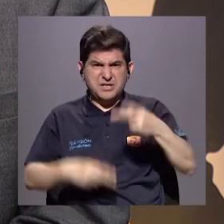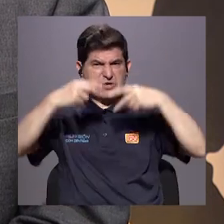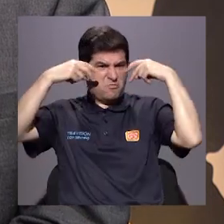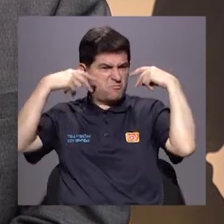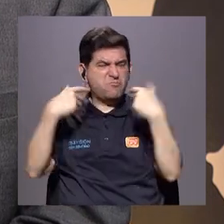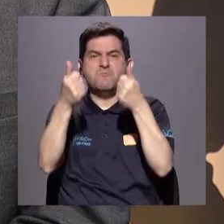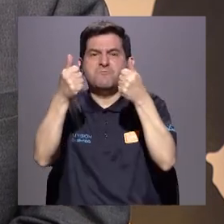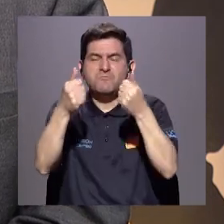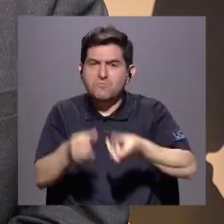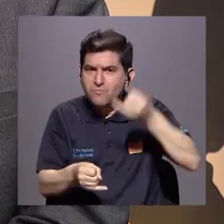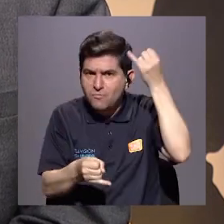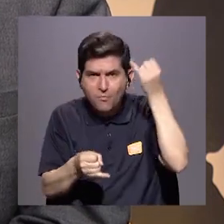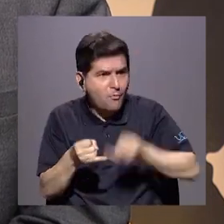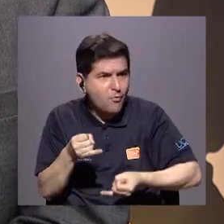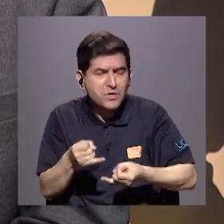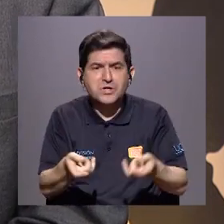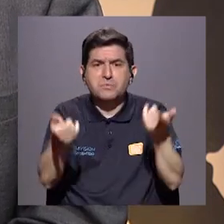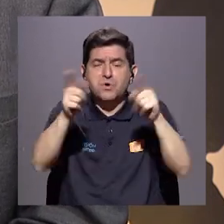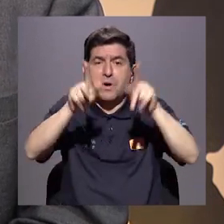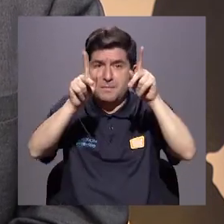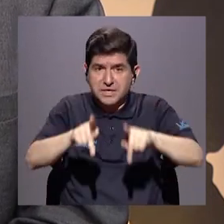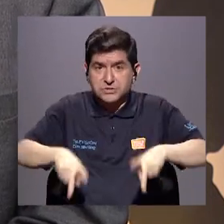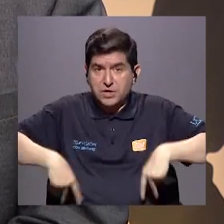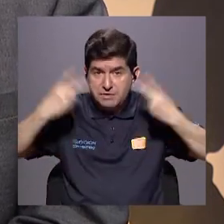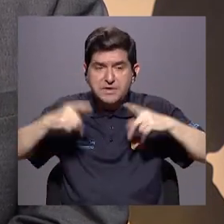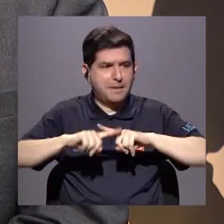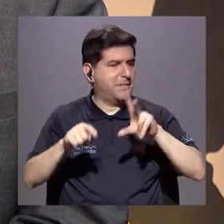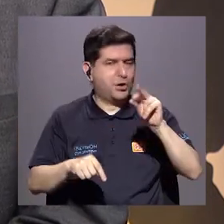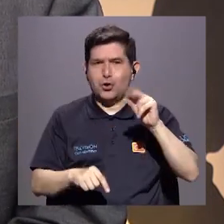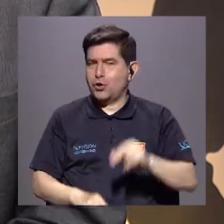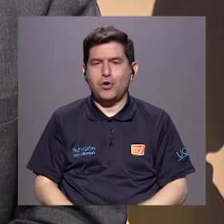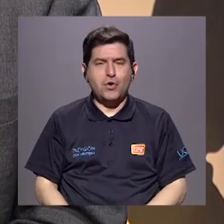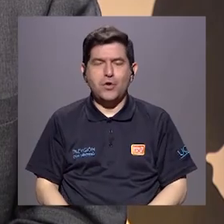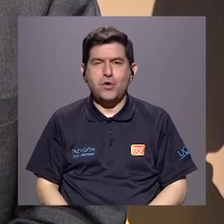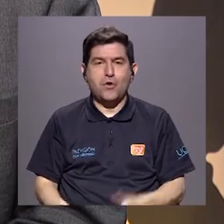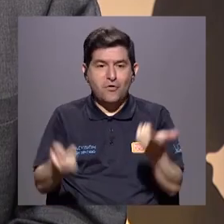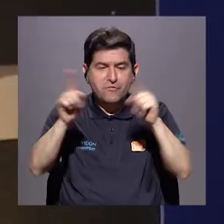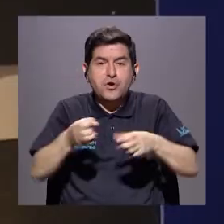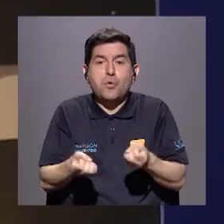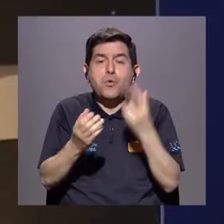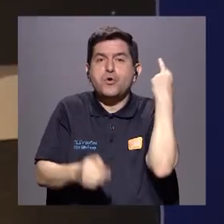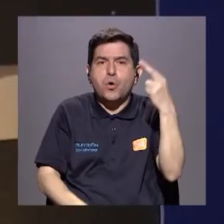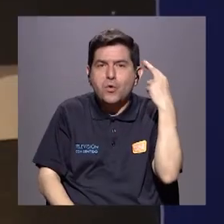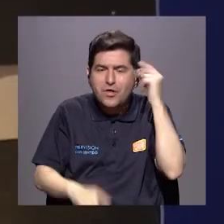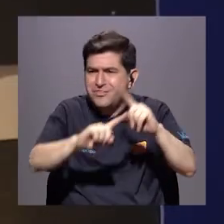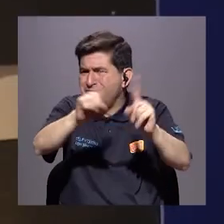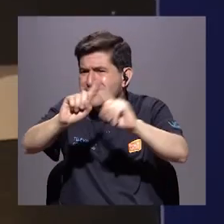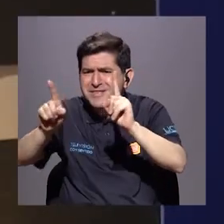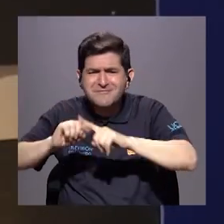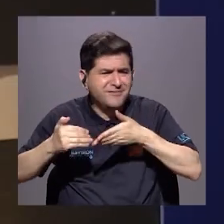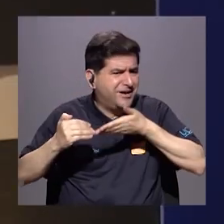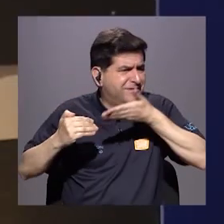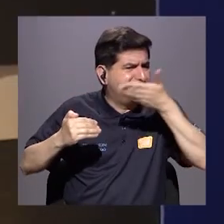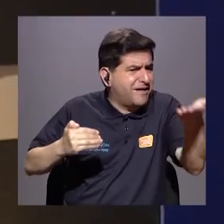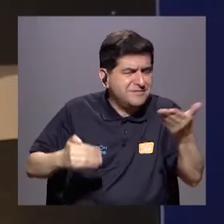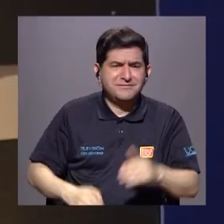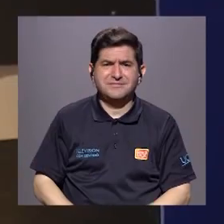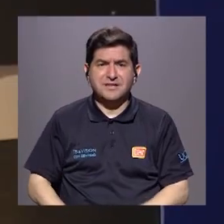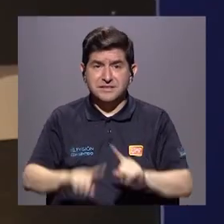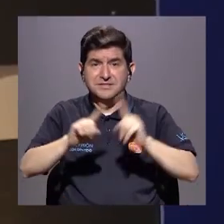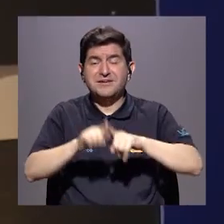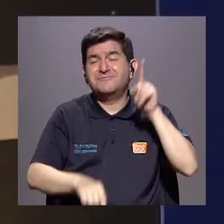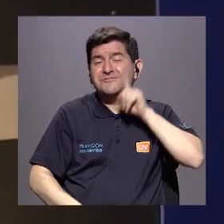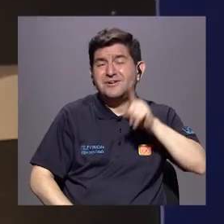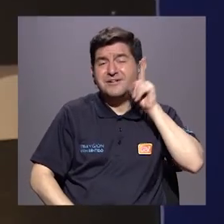precipitantes que es lo último que le pasó a la persona en la vida pero en realidad un fenómeno multicausal que se ve a muchísimos factores hay